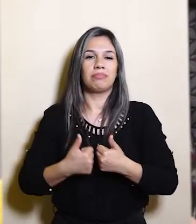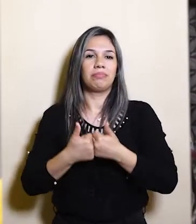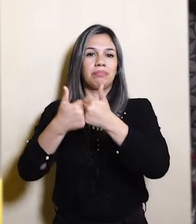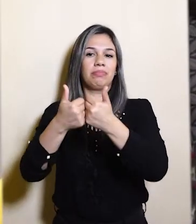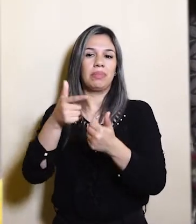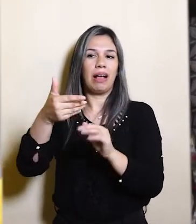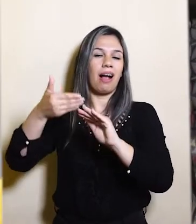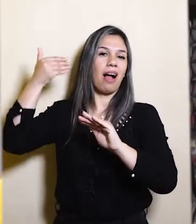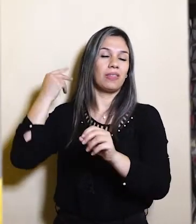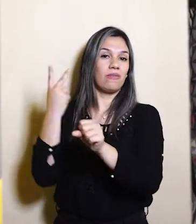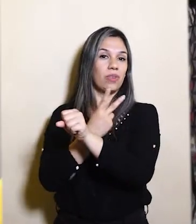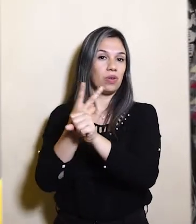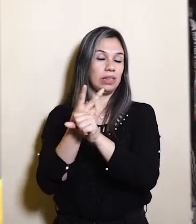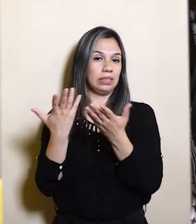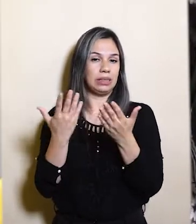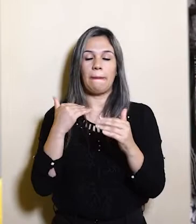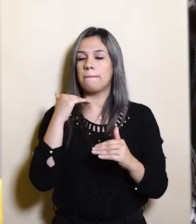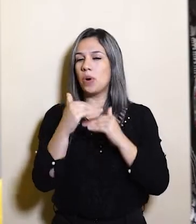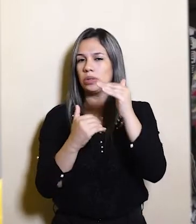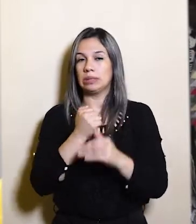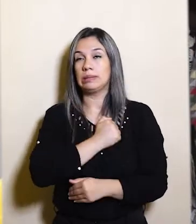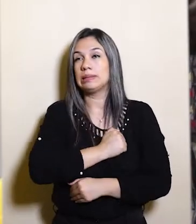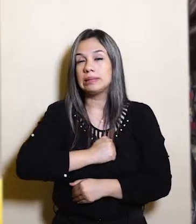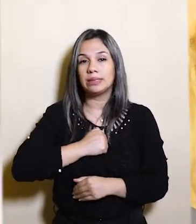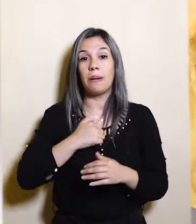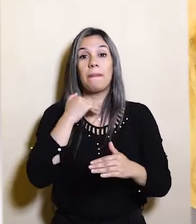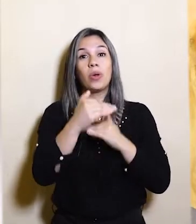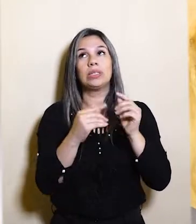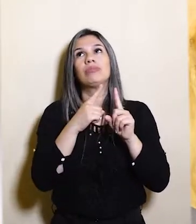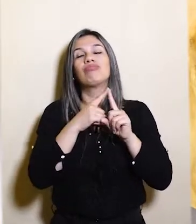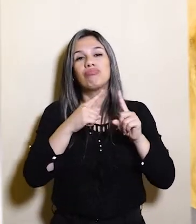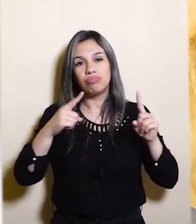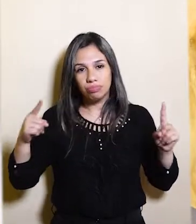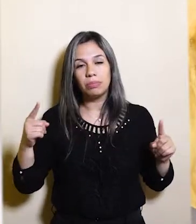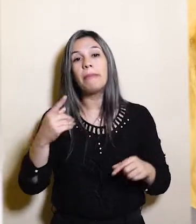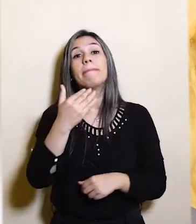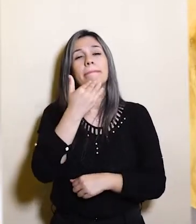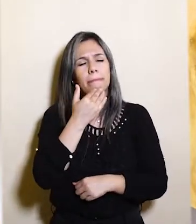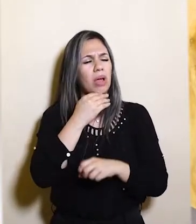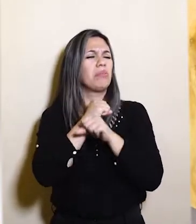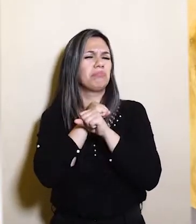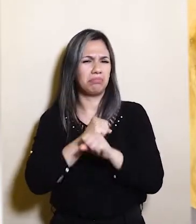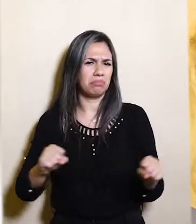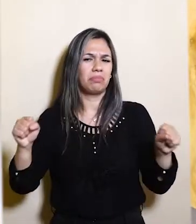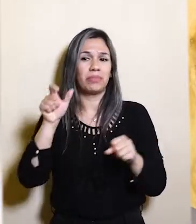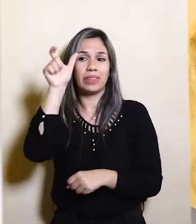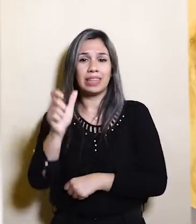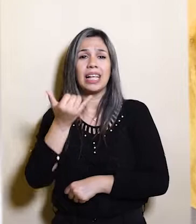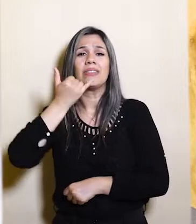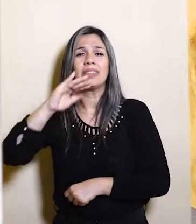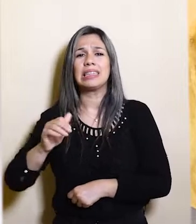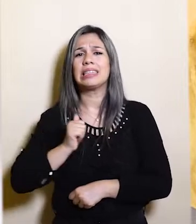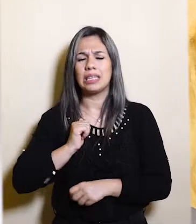violencia. Sin duda alguna, es un proceso doloroso, un camino muy largo, pero es posible que esas niñas puedan recuperar